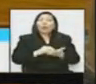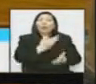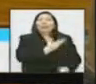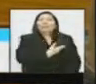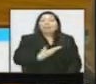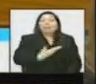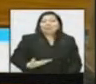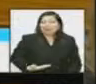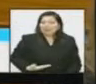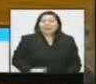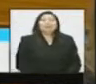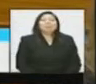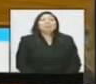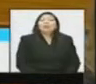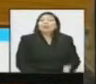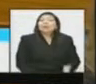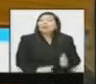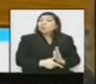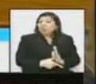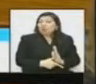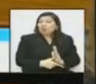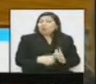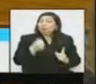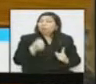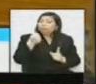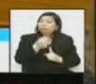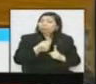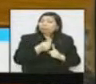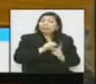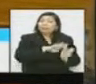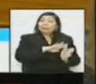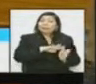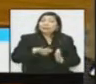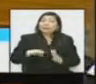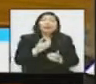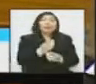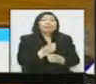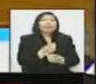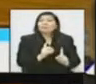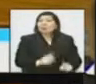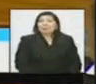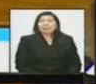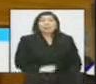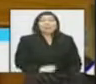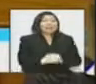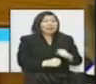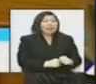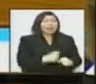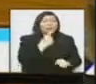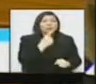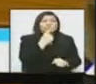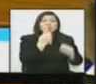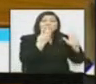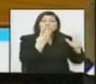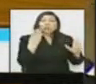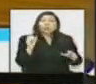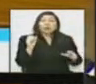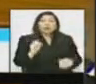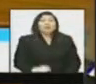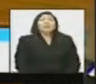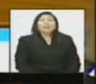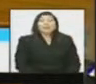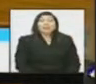la posición permanente son cuatro meses que hay que convocar elecciones en los cuatro meses se dirigirá